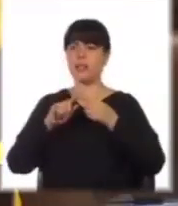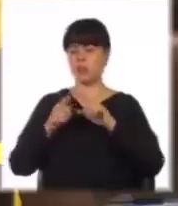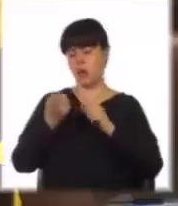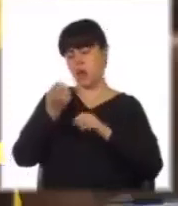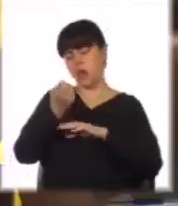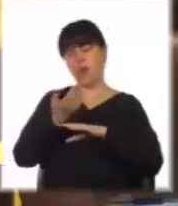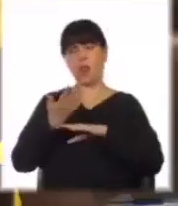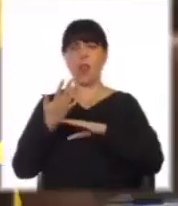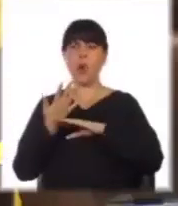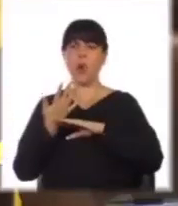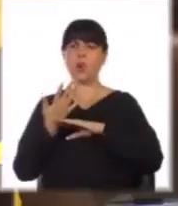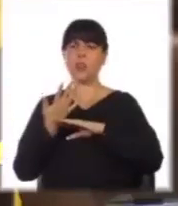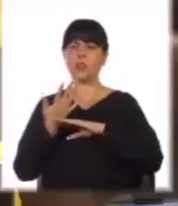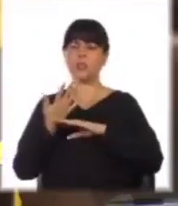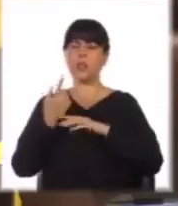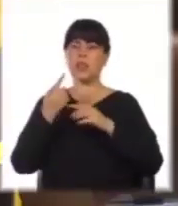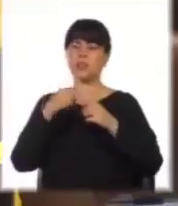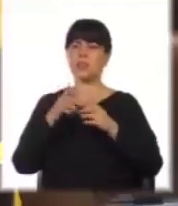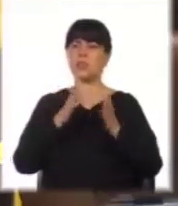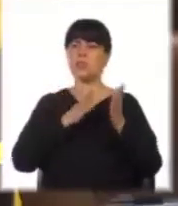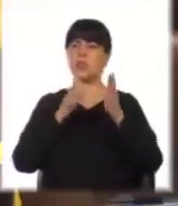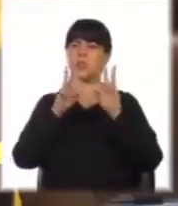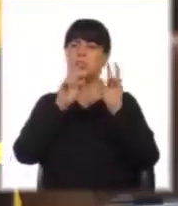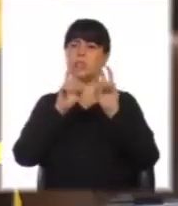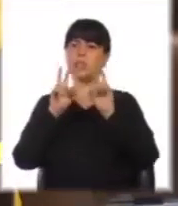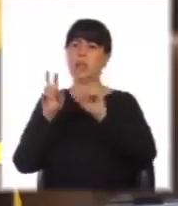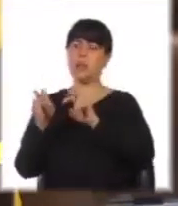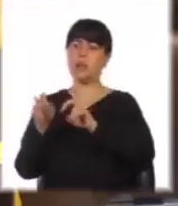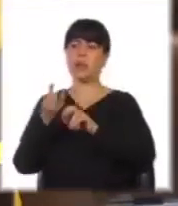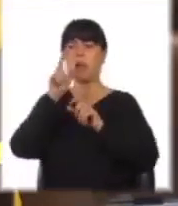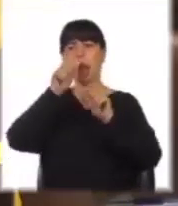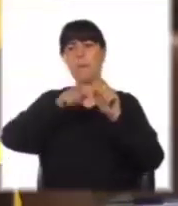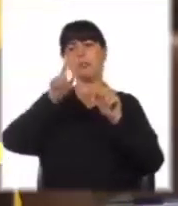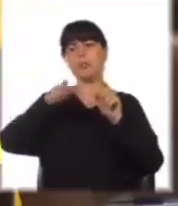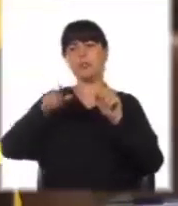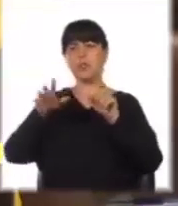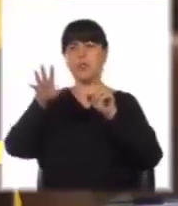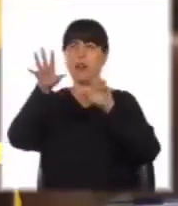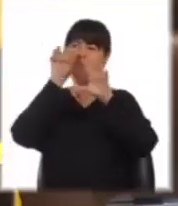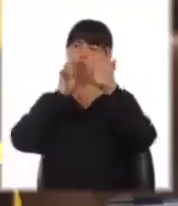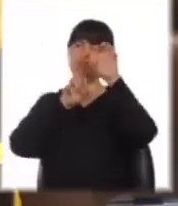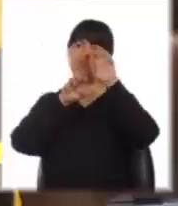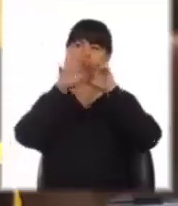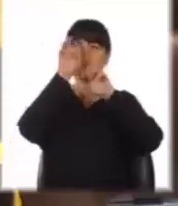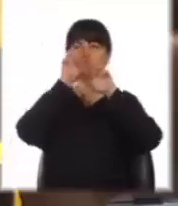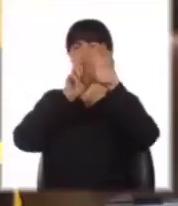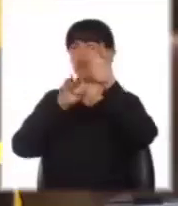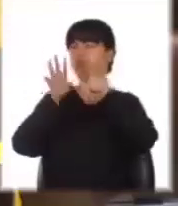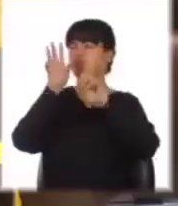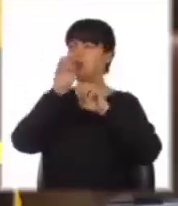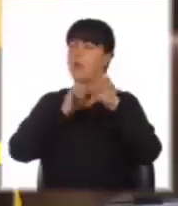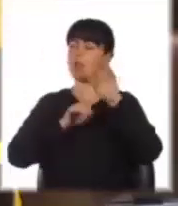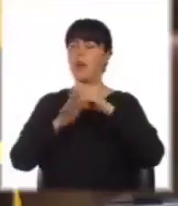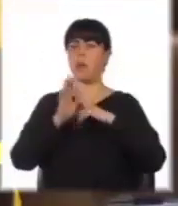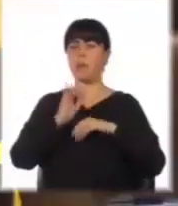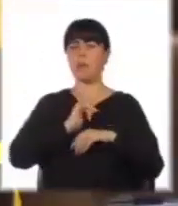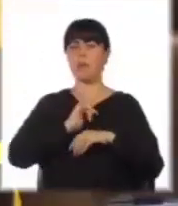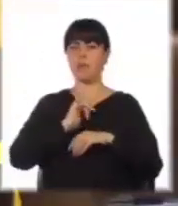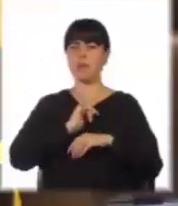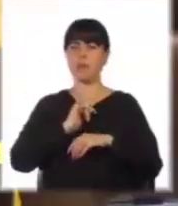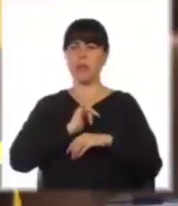valores, son algunos de los aspectos que el individuo va tomando de su entorno para ir construyendo su personalidad. Y